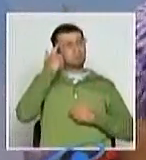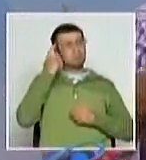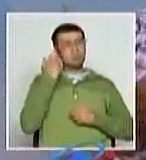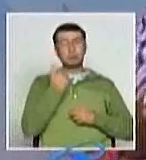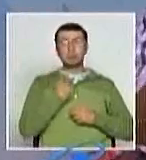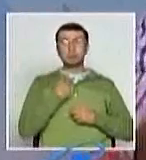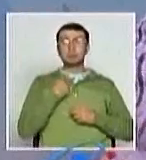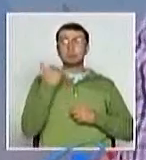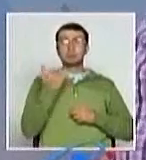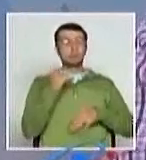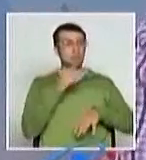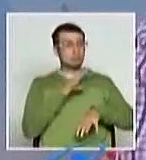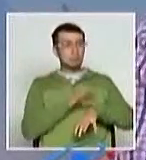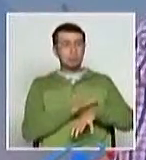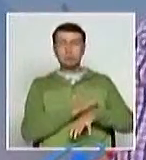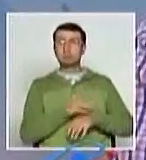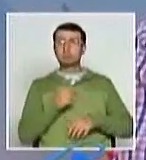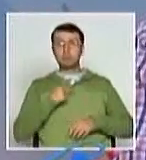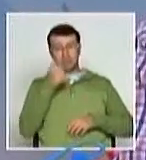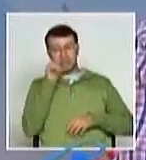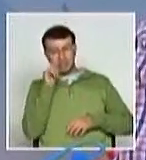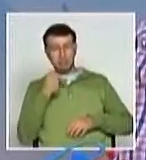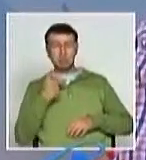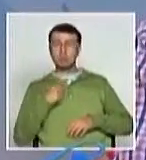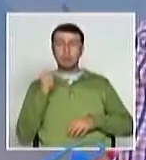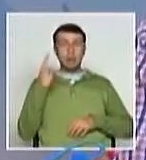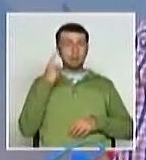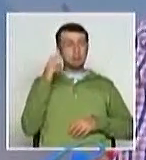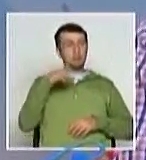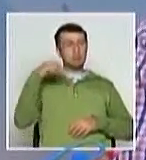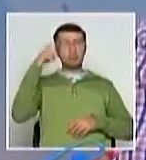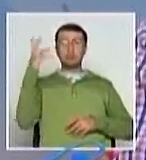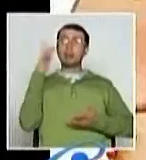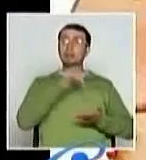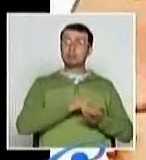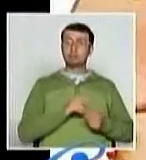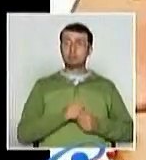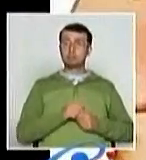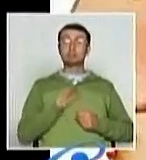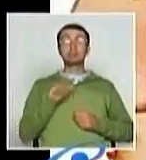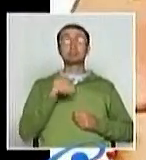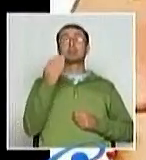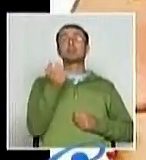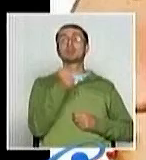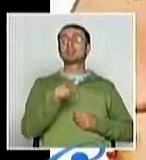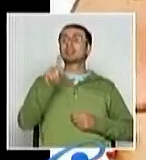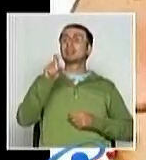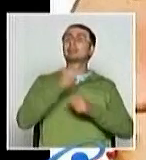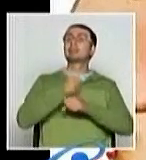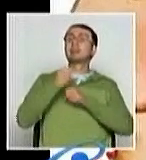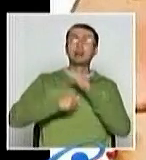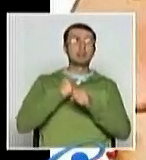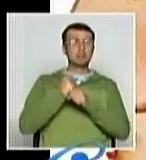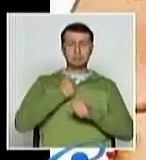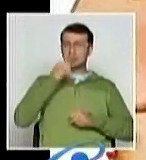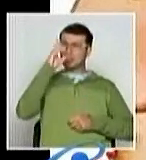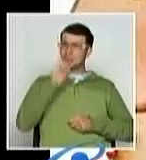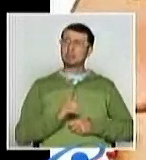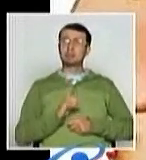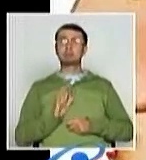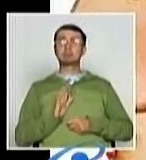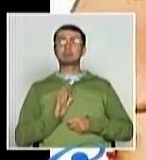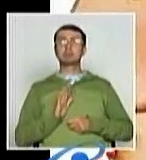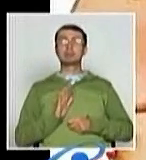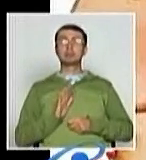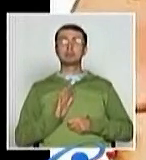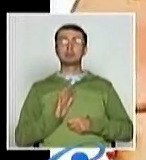ingeniero yo voy a ser x profesional a los 16 años uno tomará esa decisión y como lo que usted